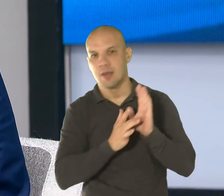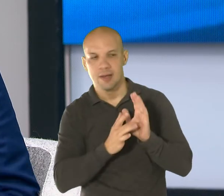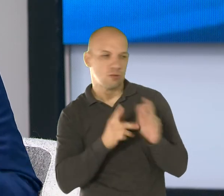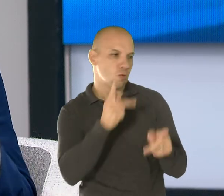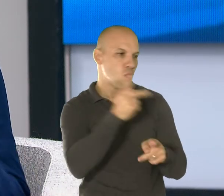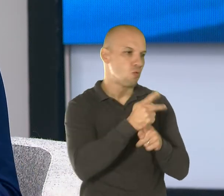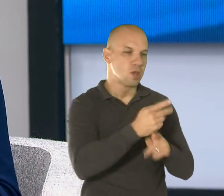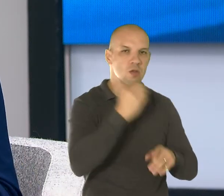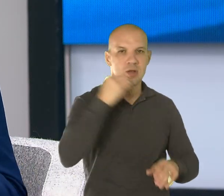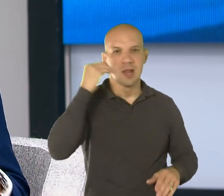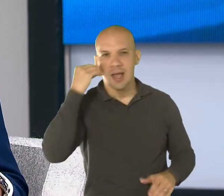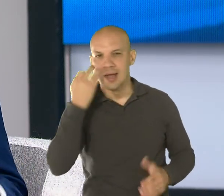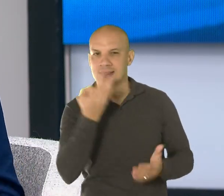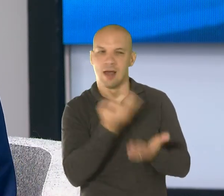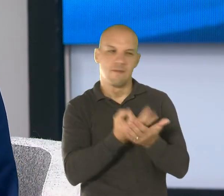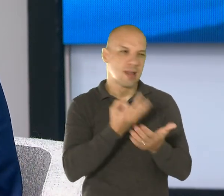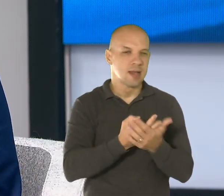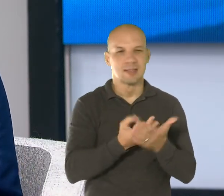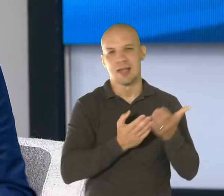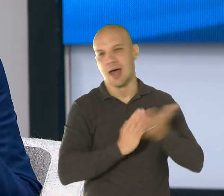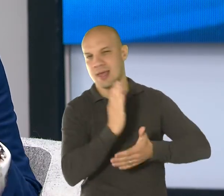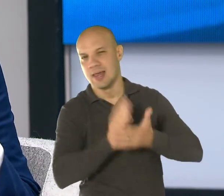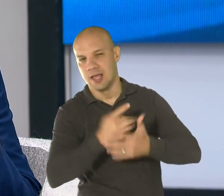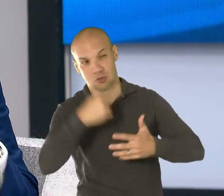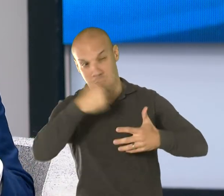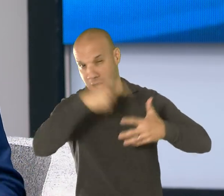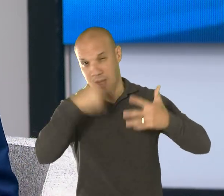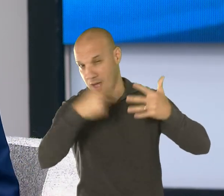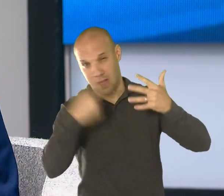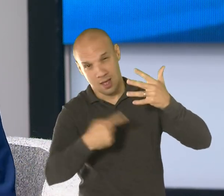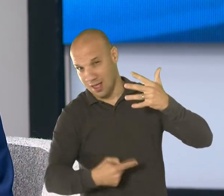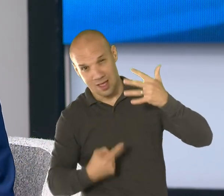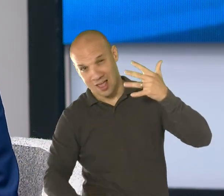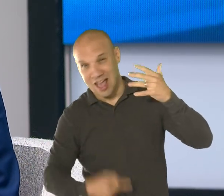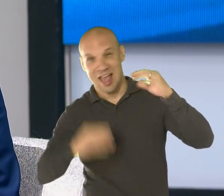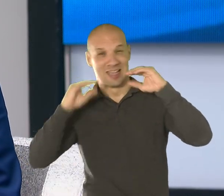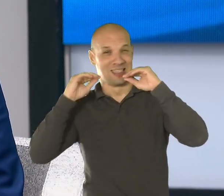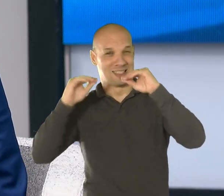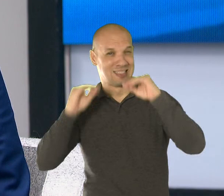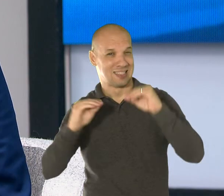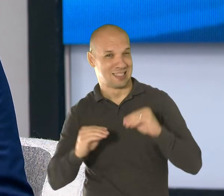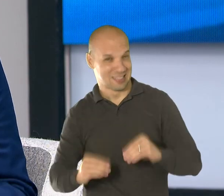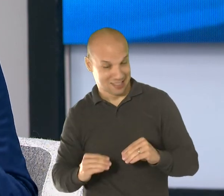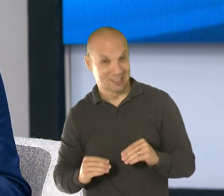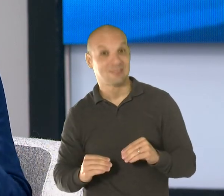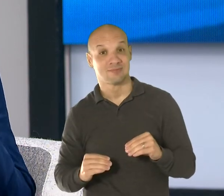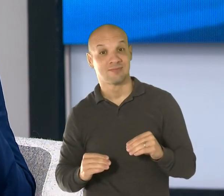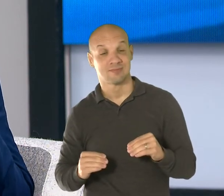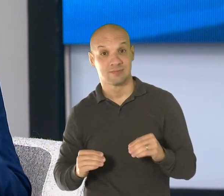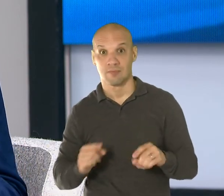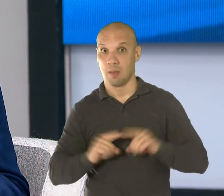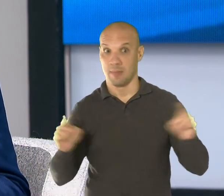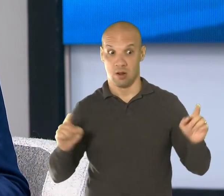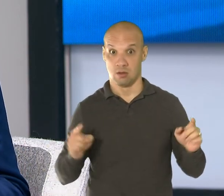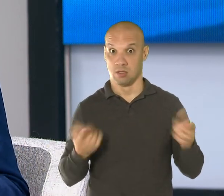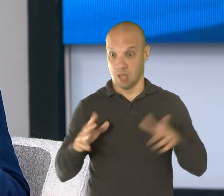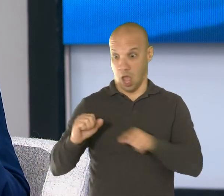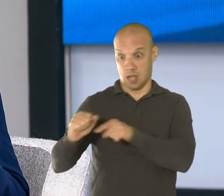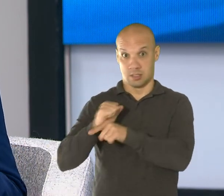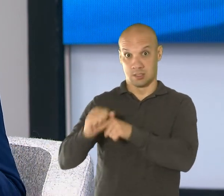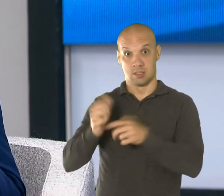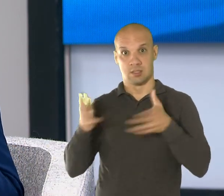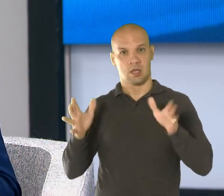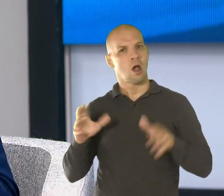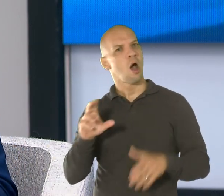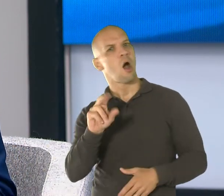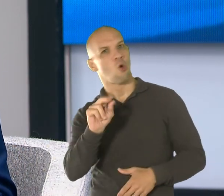los derechos, las finanzas. Bueno, es bien amplio. Esos son, algunos de los temas que se trabajan, pero no solamente se capacita, como te mencioné,